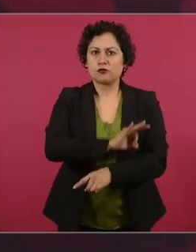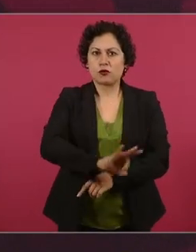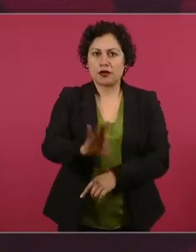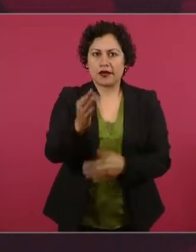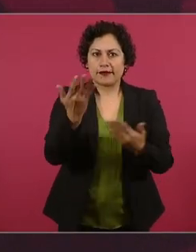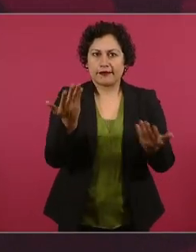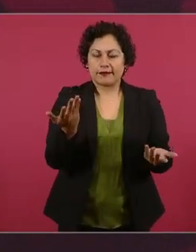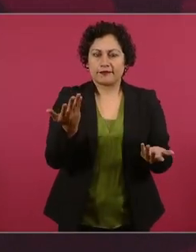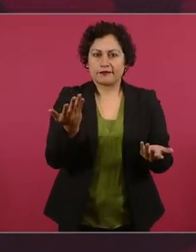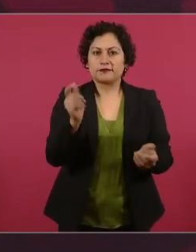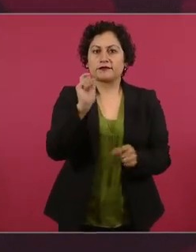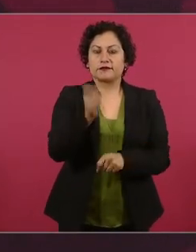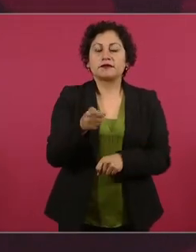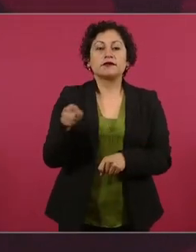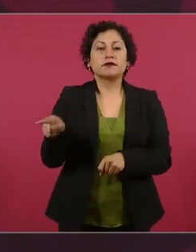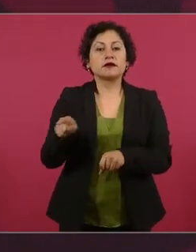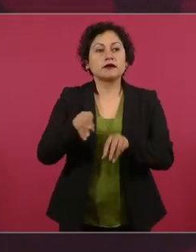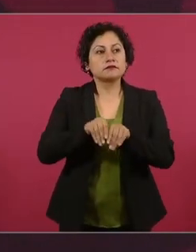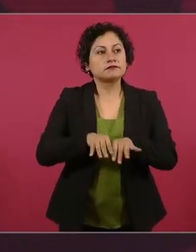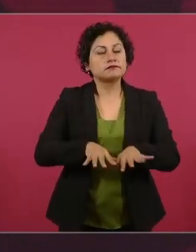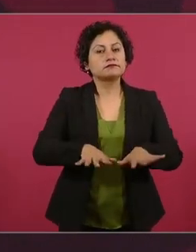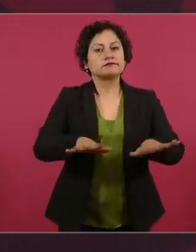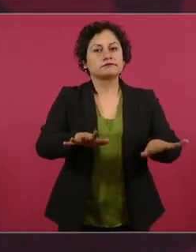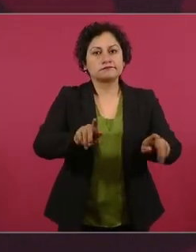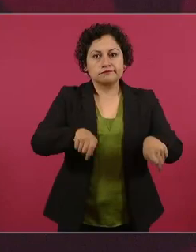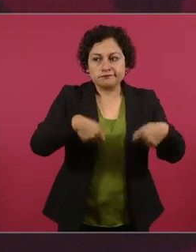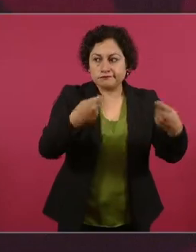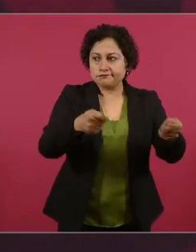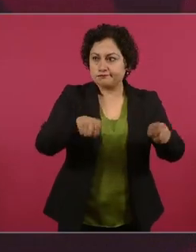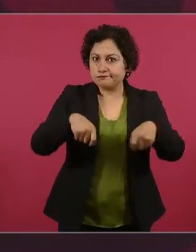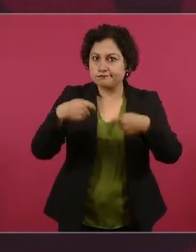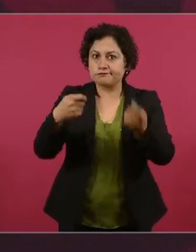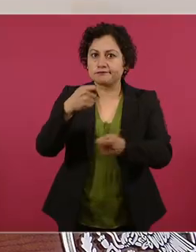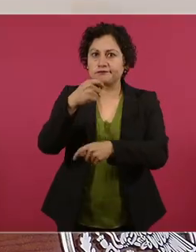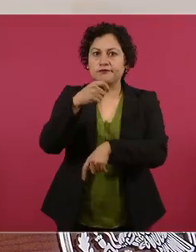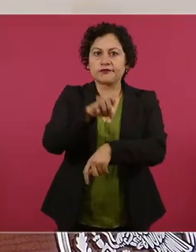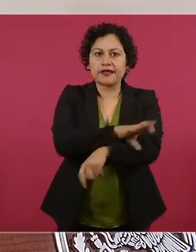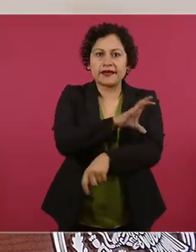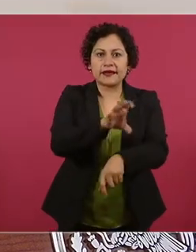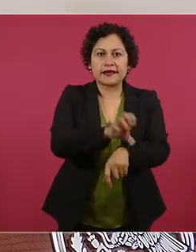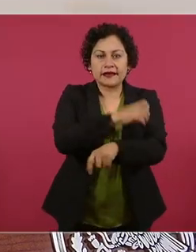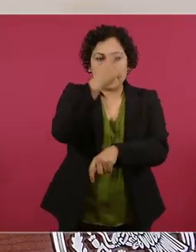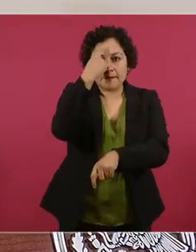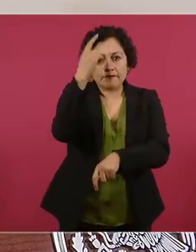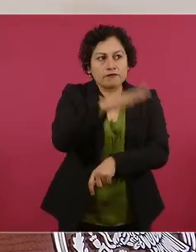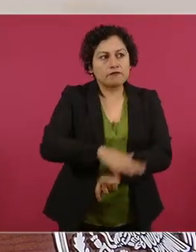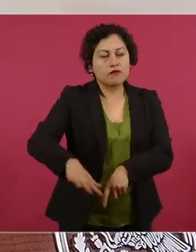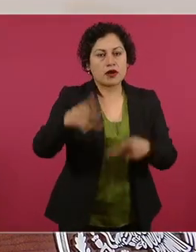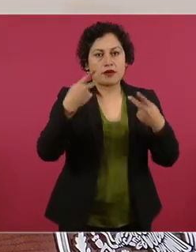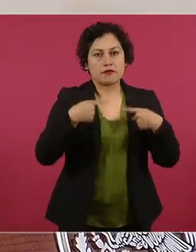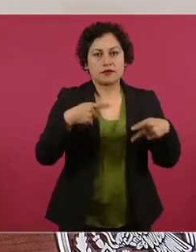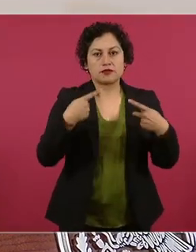de abastecer de energía eléctrica a los consumidores a precios justos.